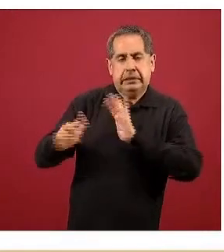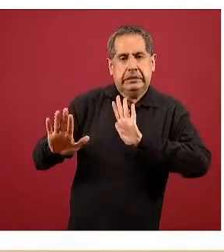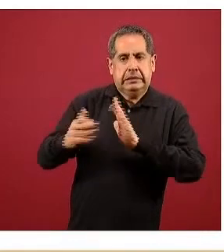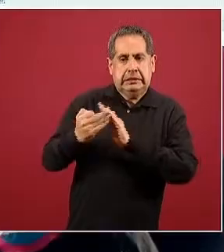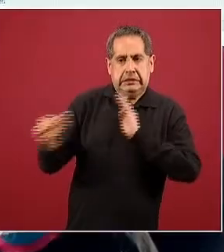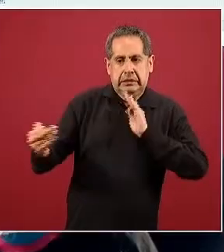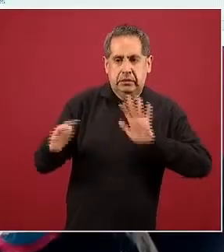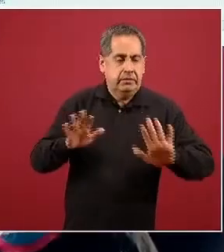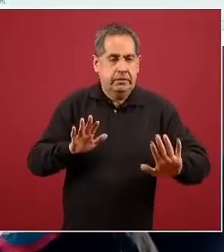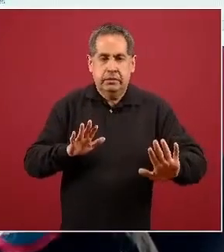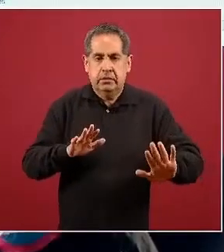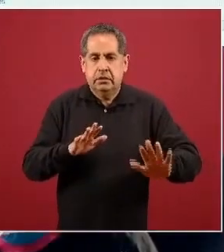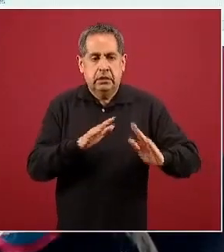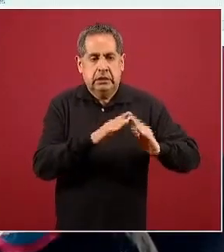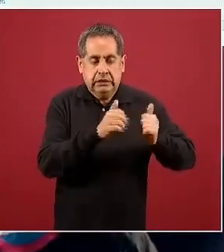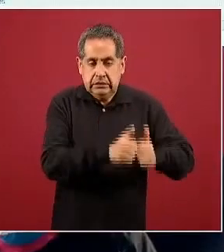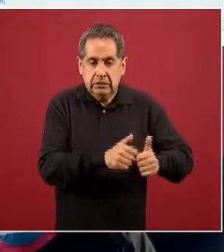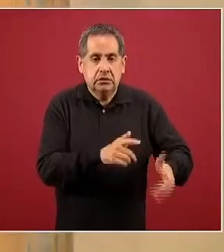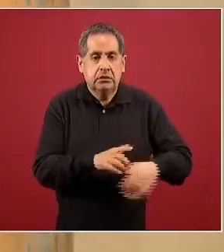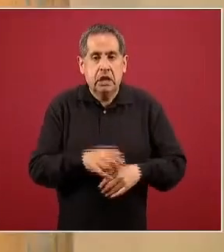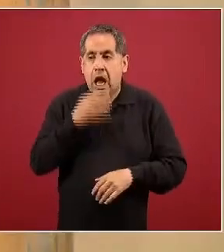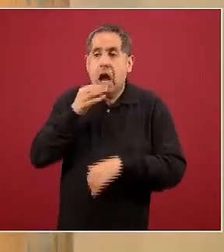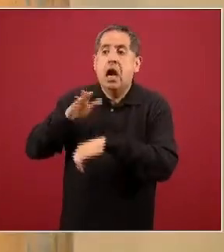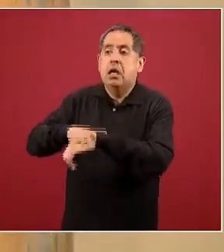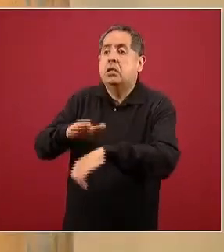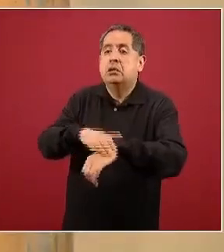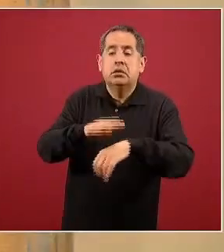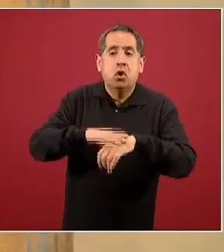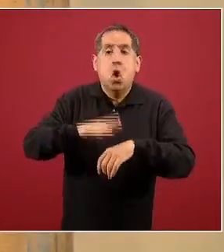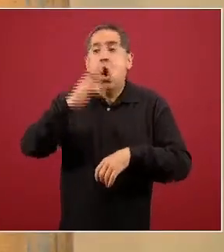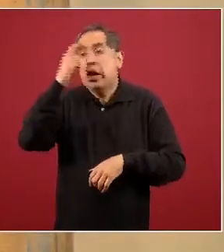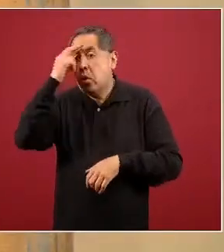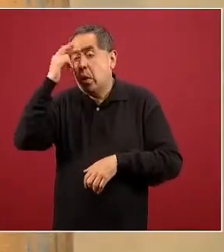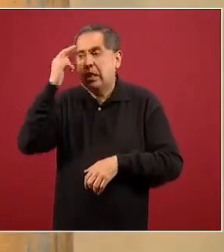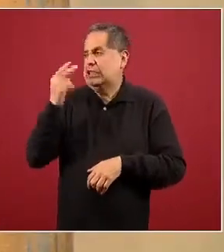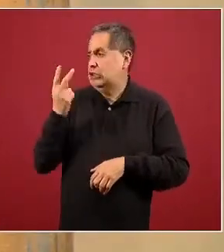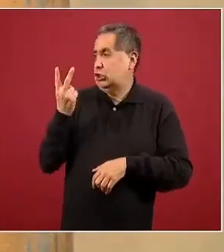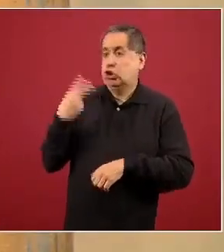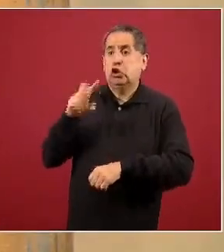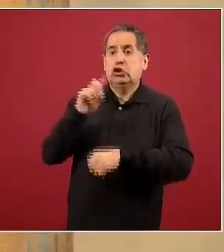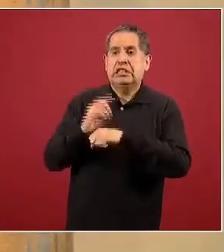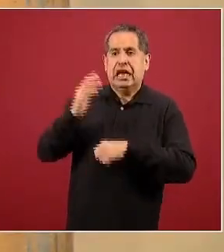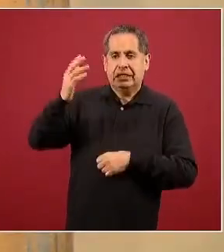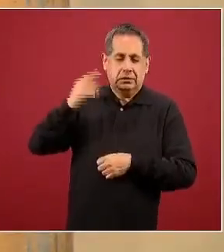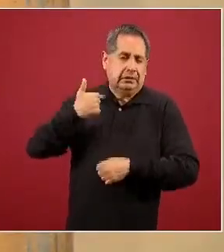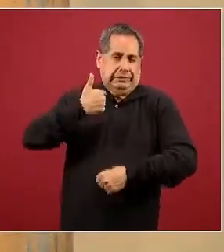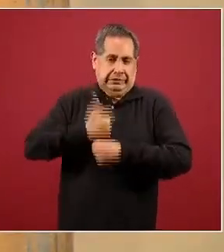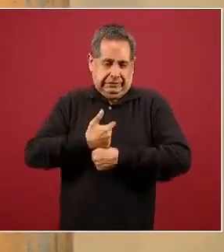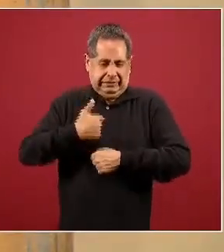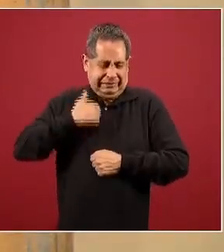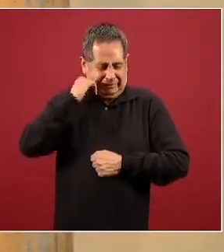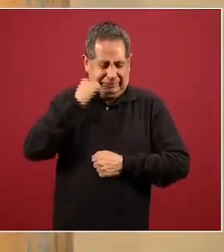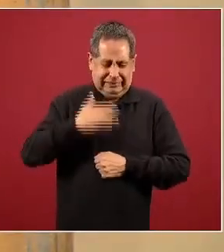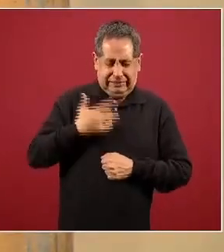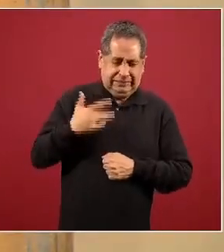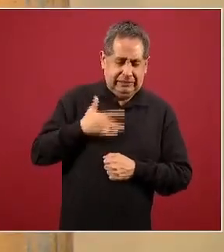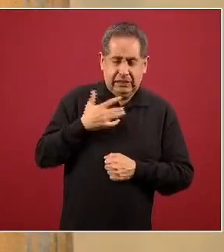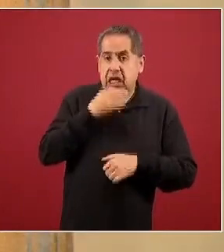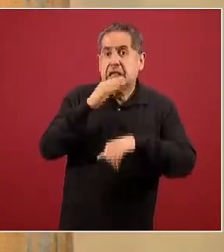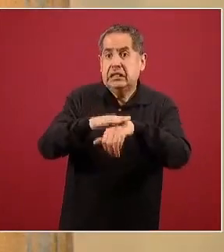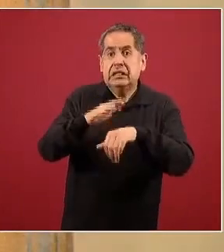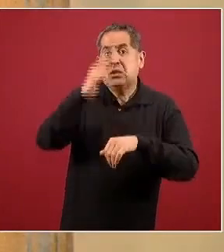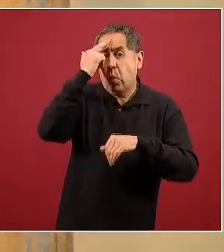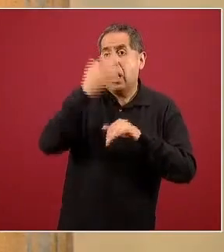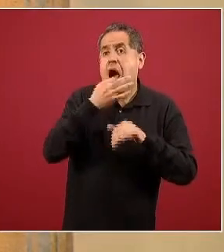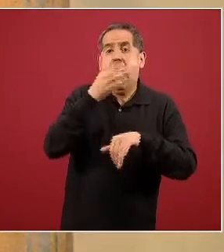aislamiento de su familia. Ya debieron de haber comunicado a sus contactos de los últimos 2 días antes de haber iniciado signos y